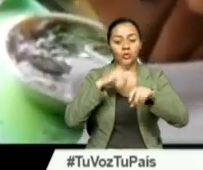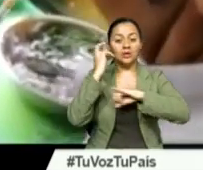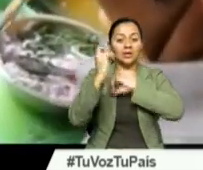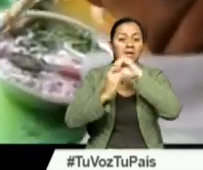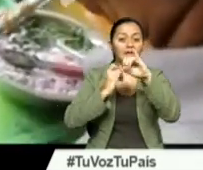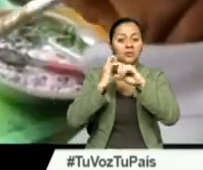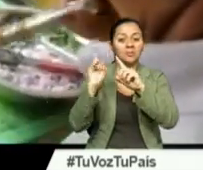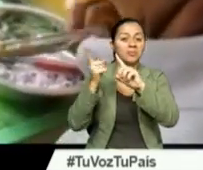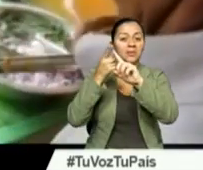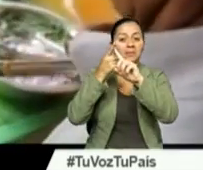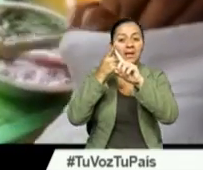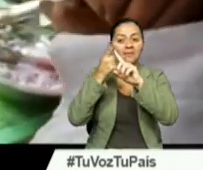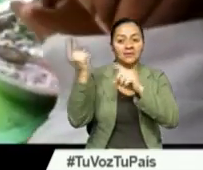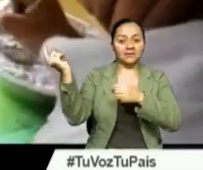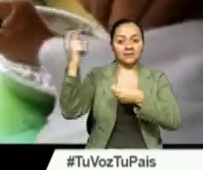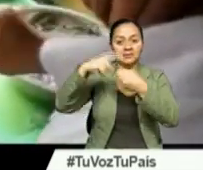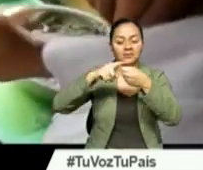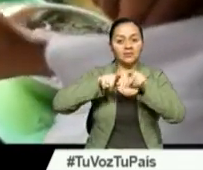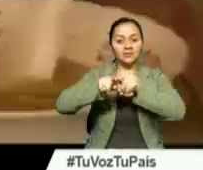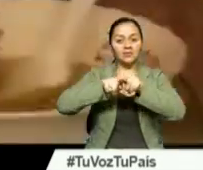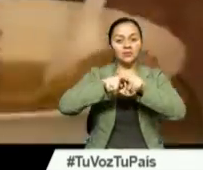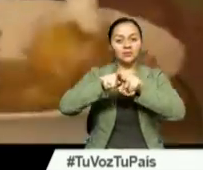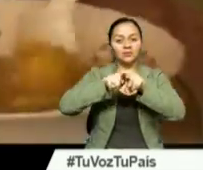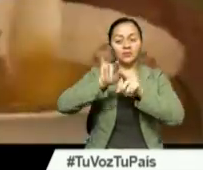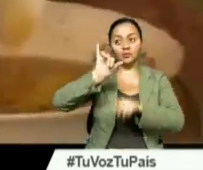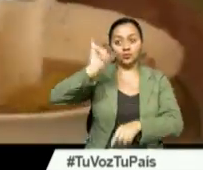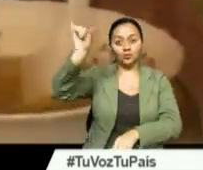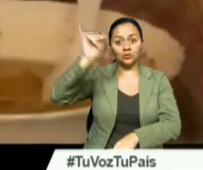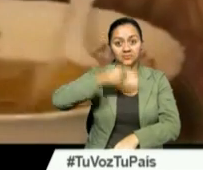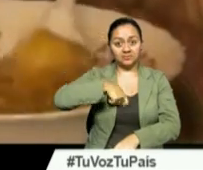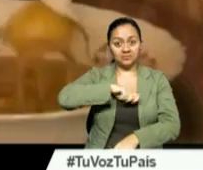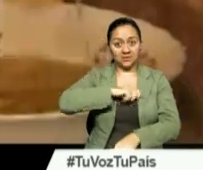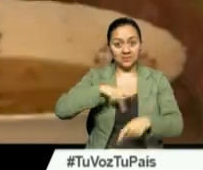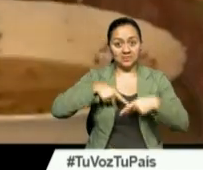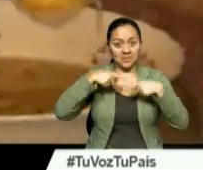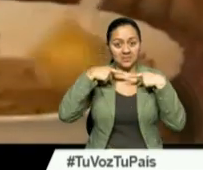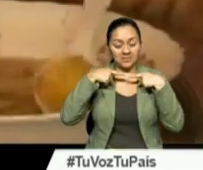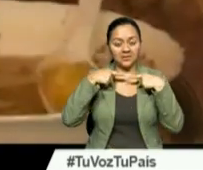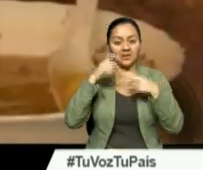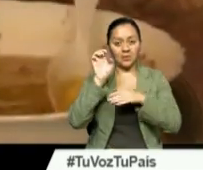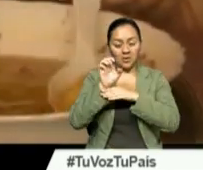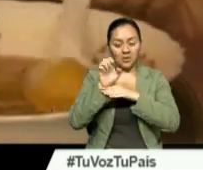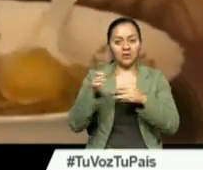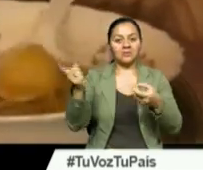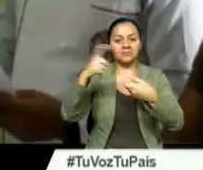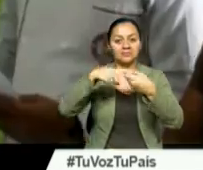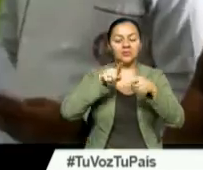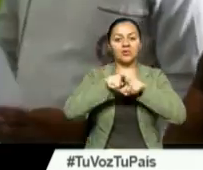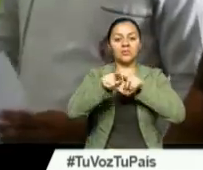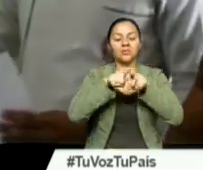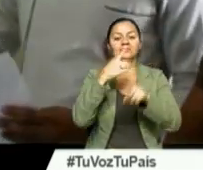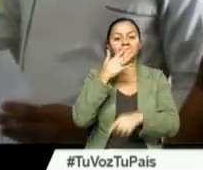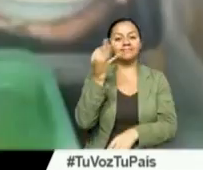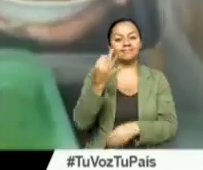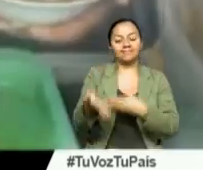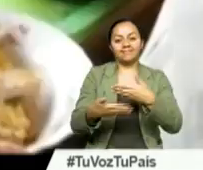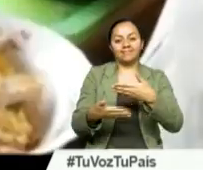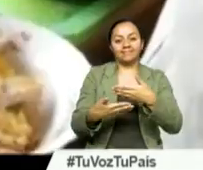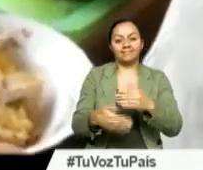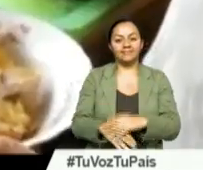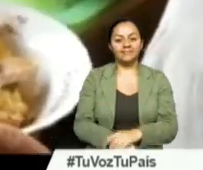primera vez los restaurantes ecuatorianos afincados en ese país podrán competir y exponer esta deliciosa receta